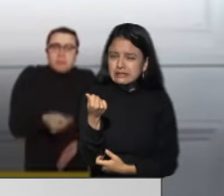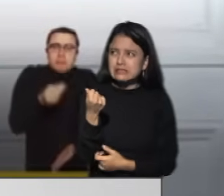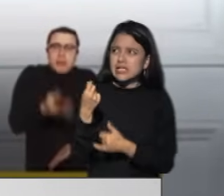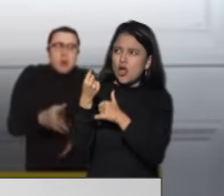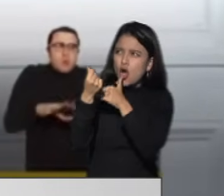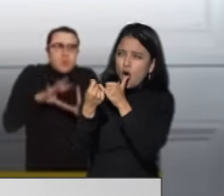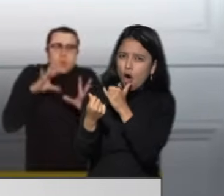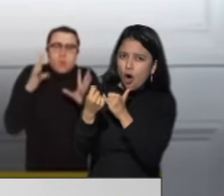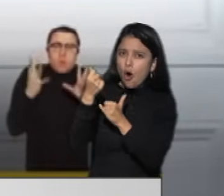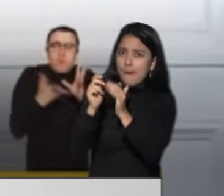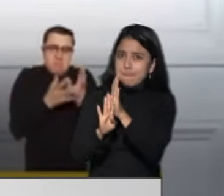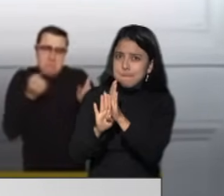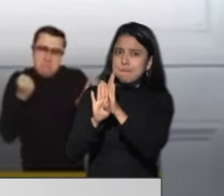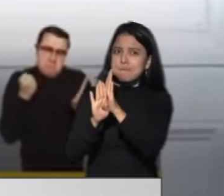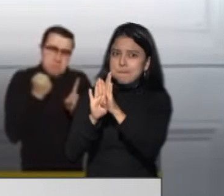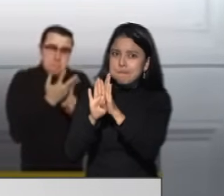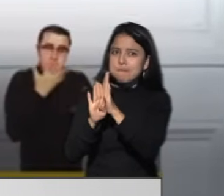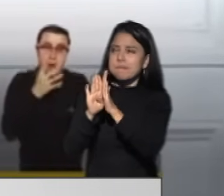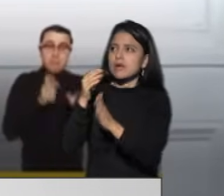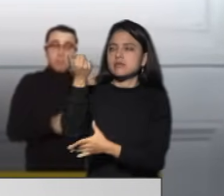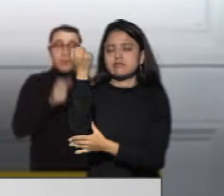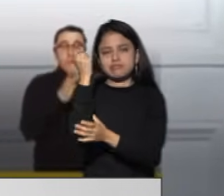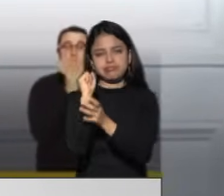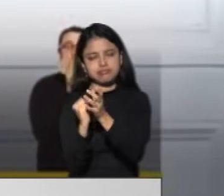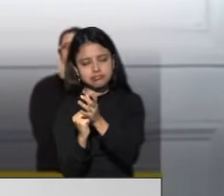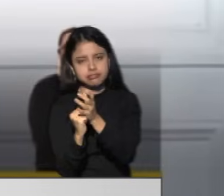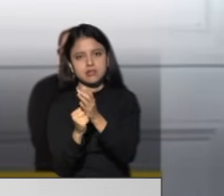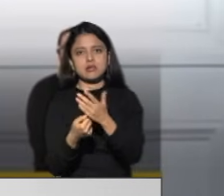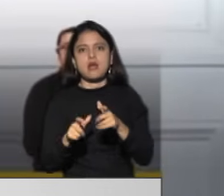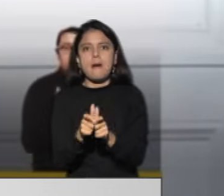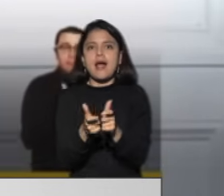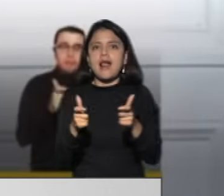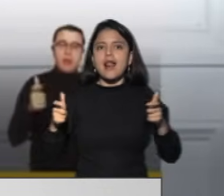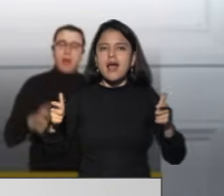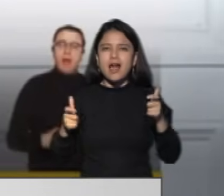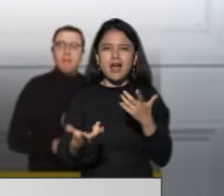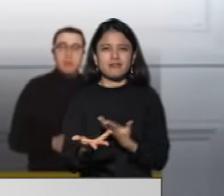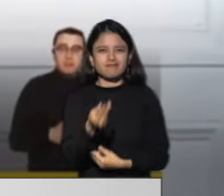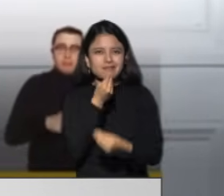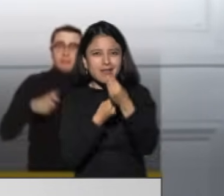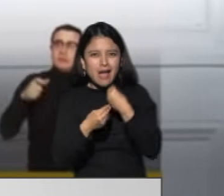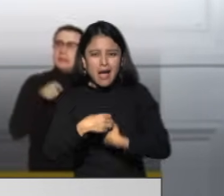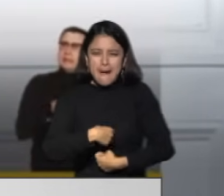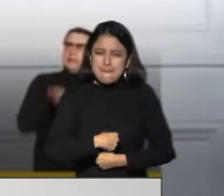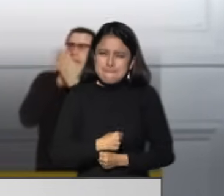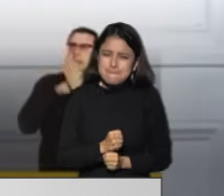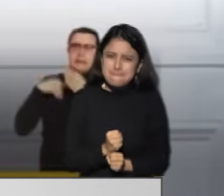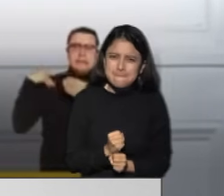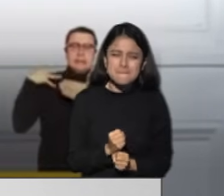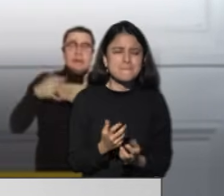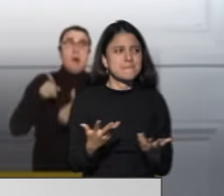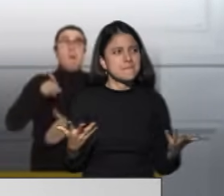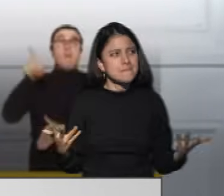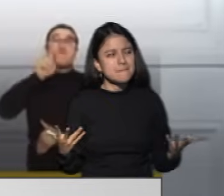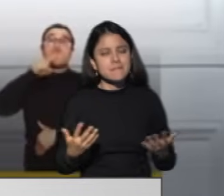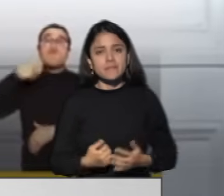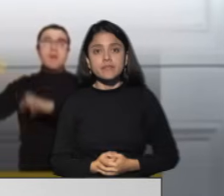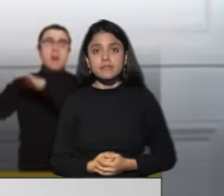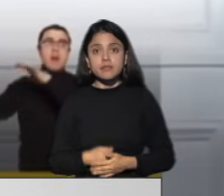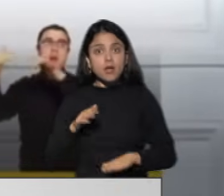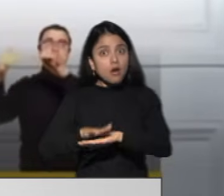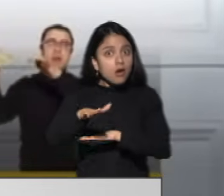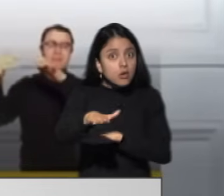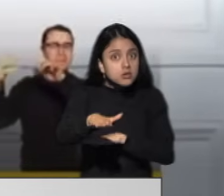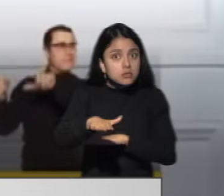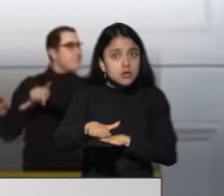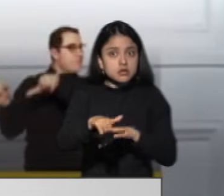en términos de crecimiento de la pobreza y del hambre en general, pues habría unas consecuencias que